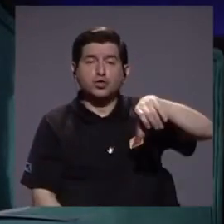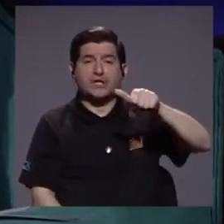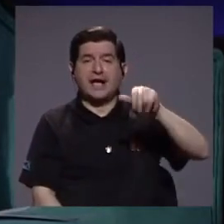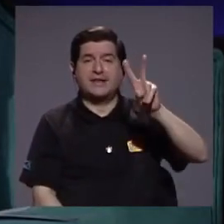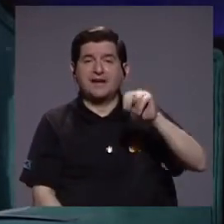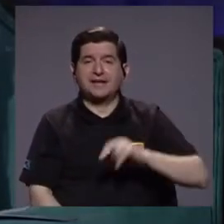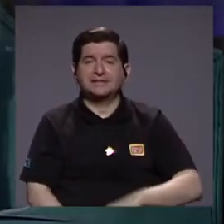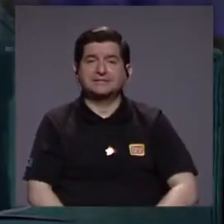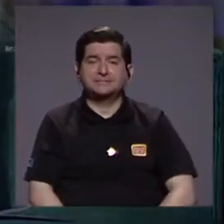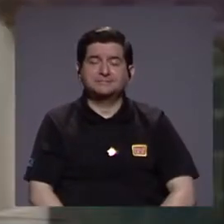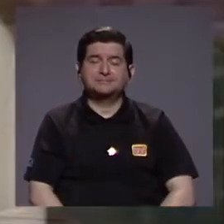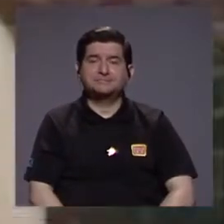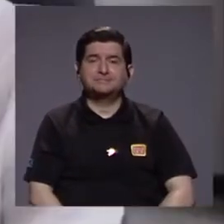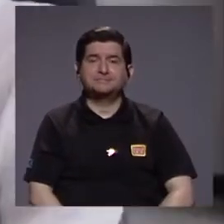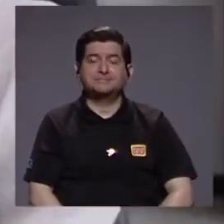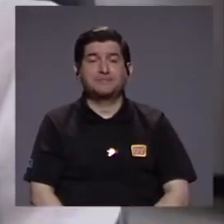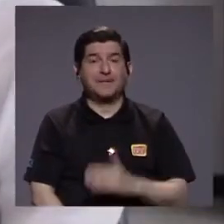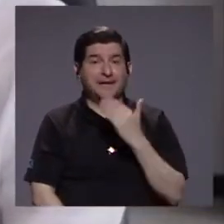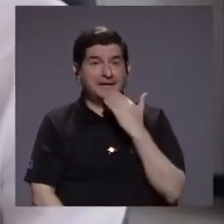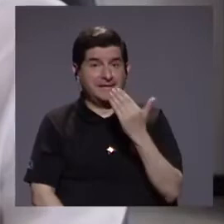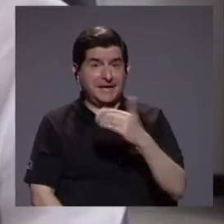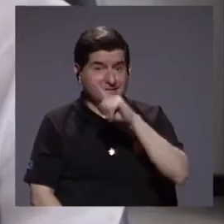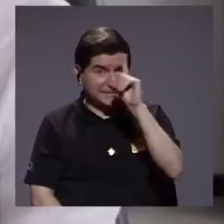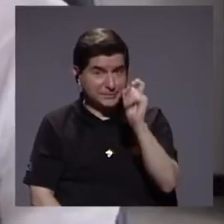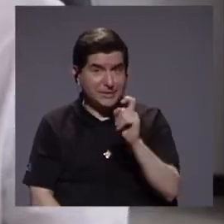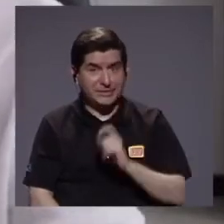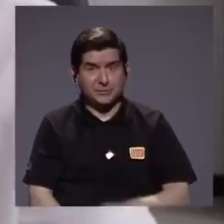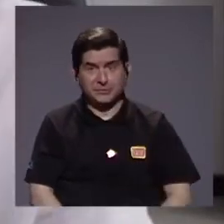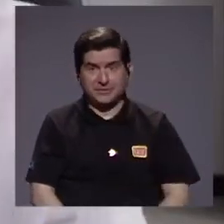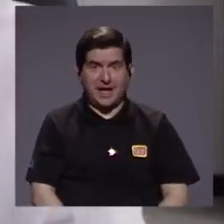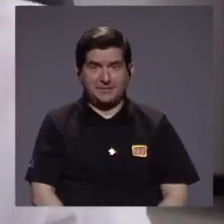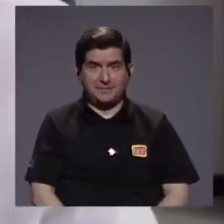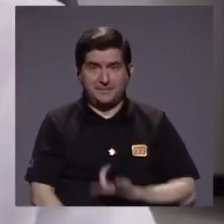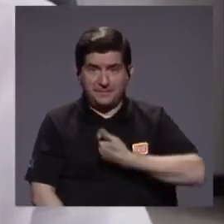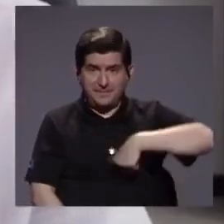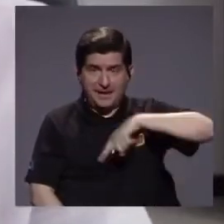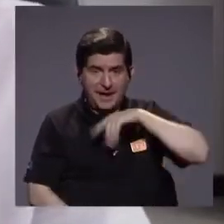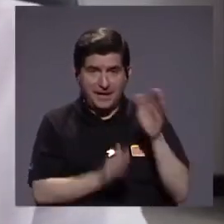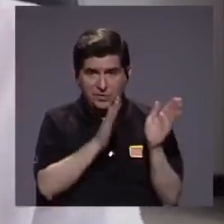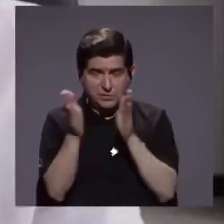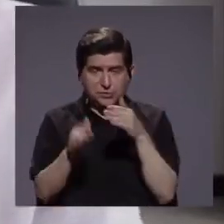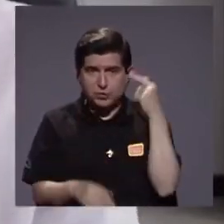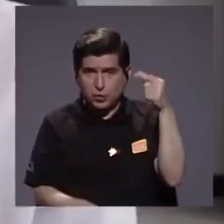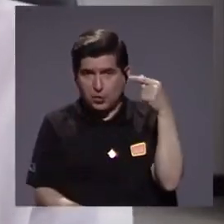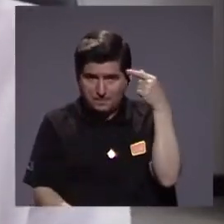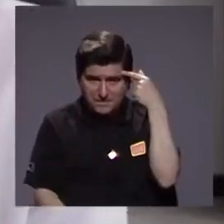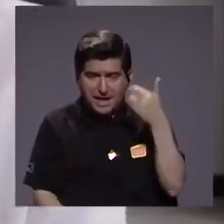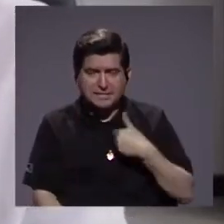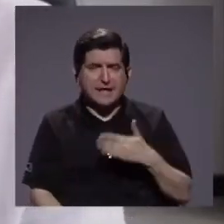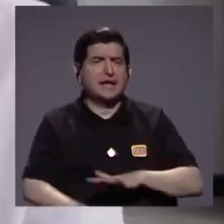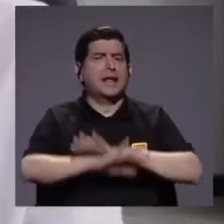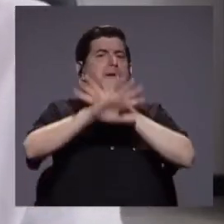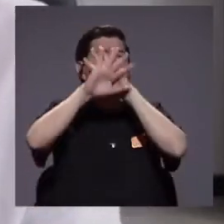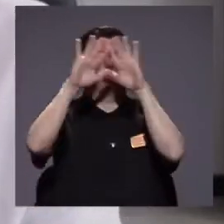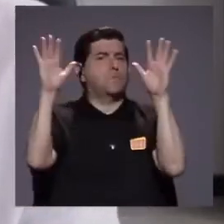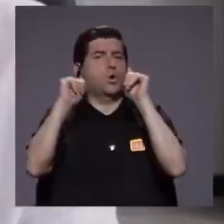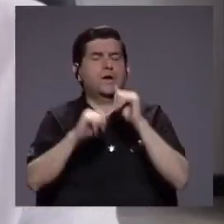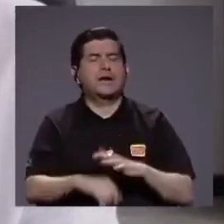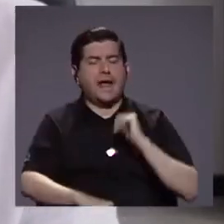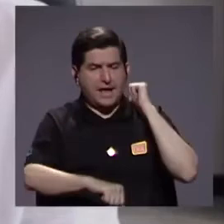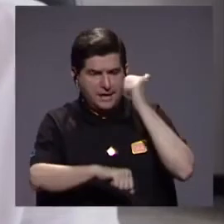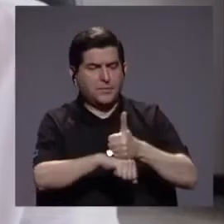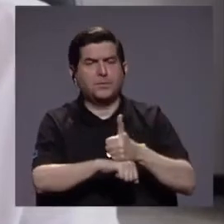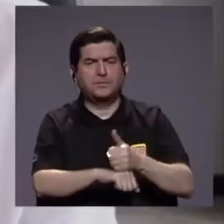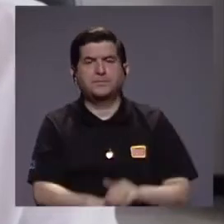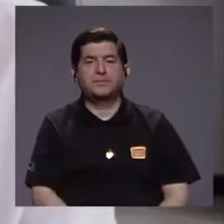Ángel Vargas. Muchísimas gracias por esa pregunta. En nuestros planes de gobierno tenemos muy claramente establecido